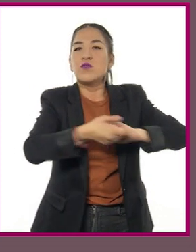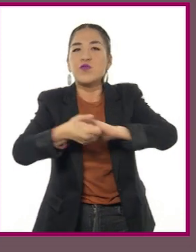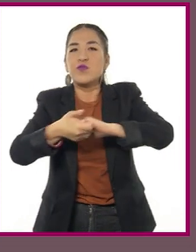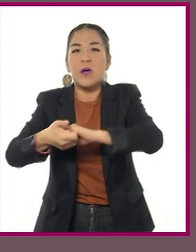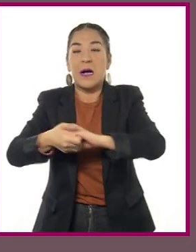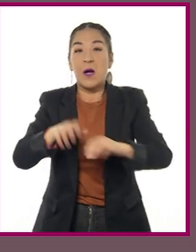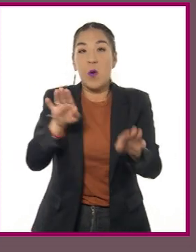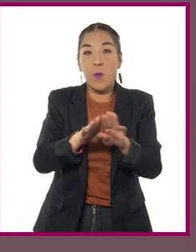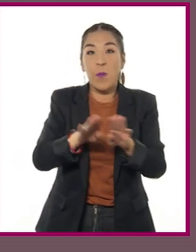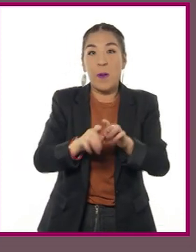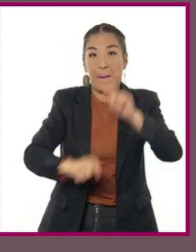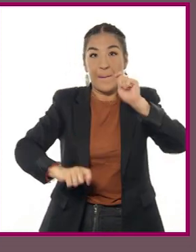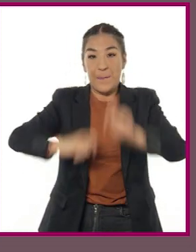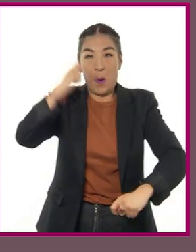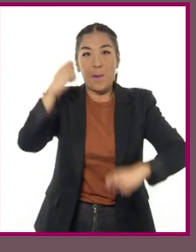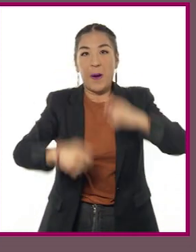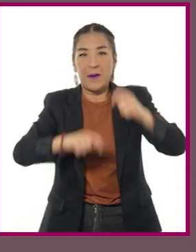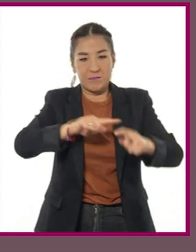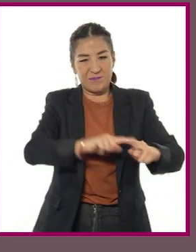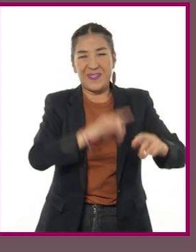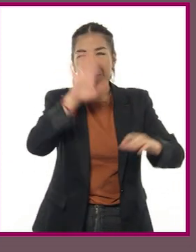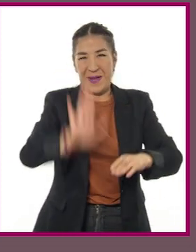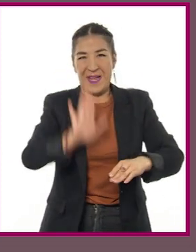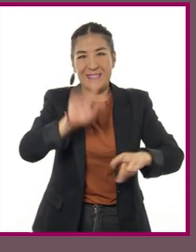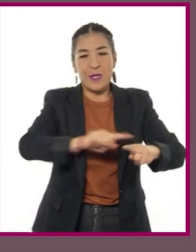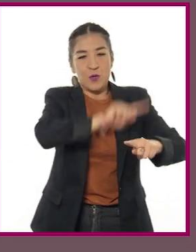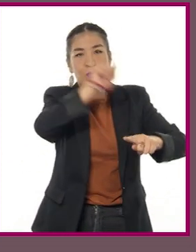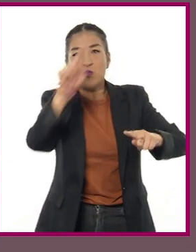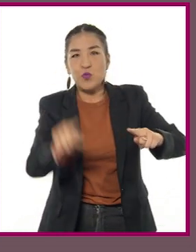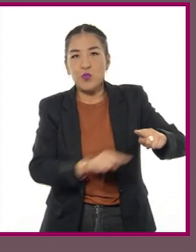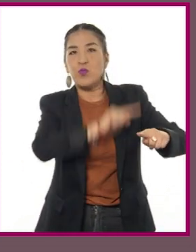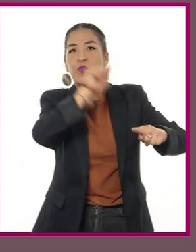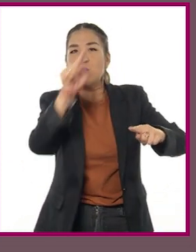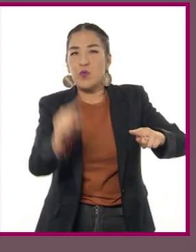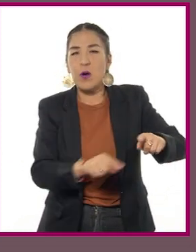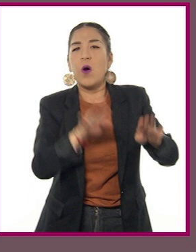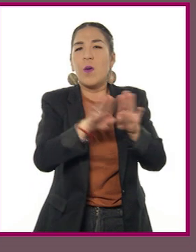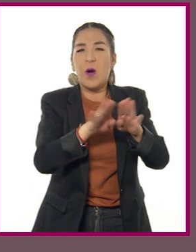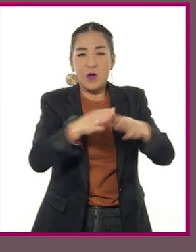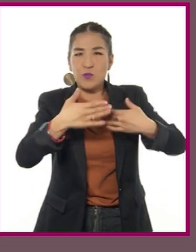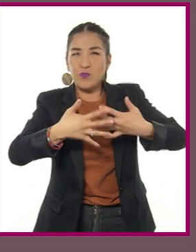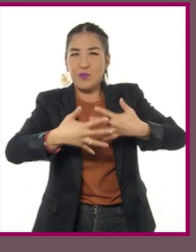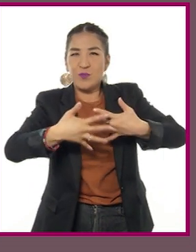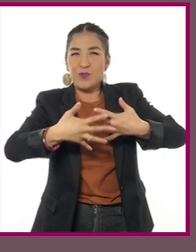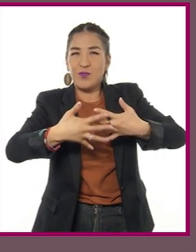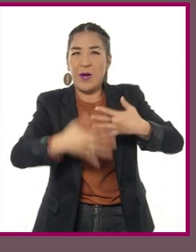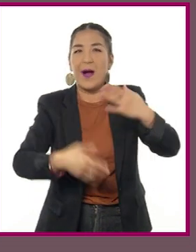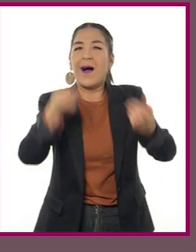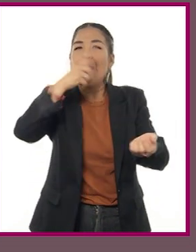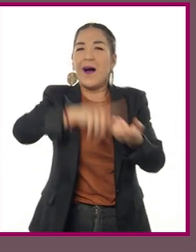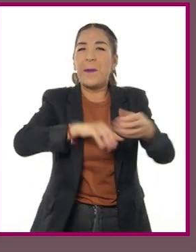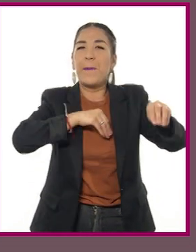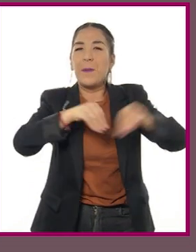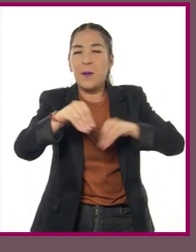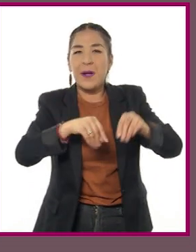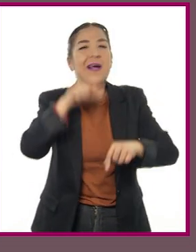un tambor horizontal hacía vibrar una serie de peinetas metálicas, configurando la réplica de una